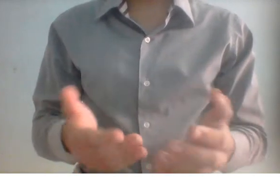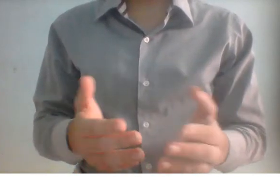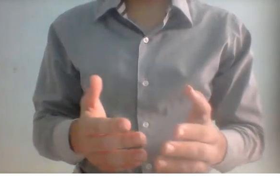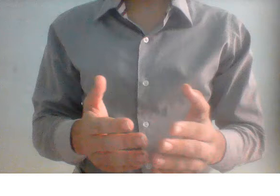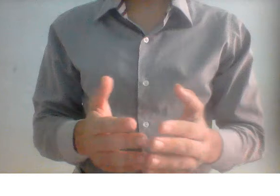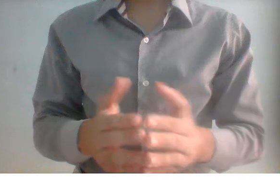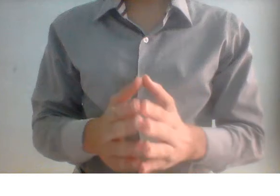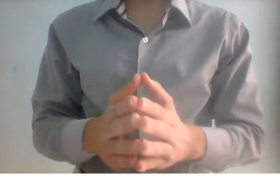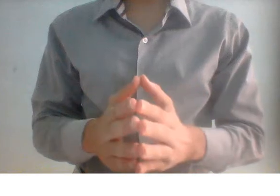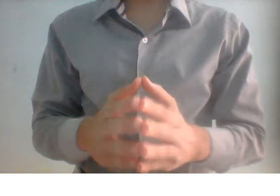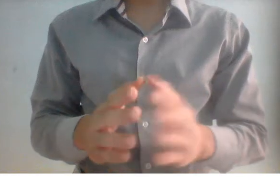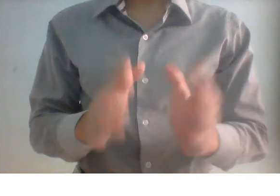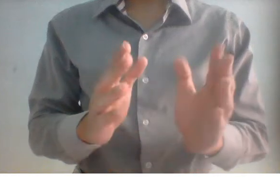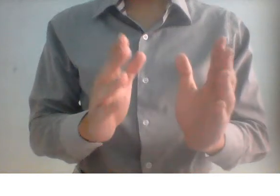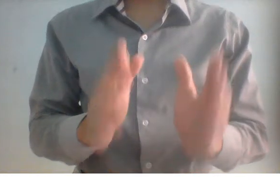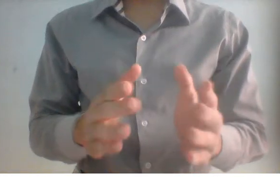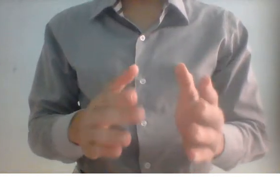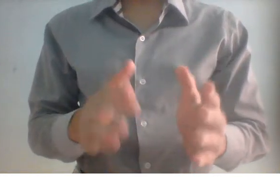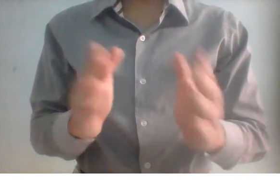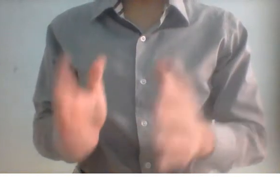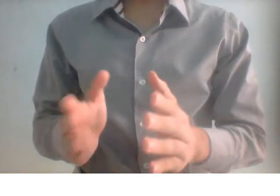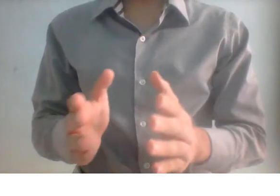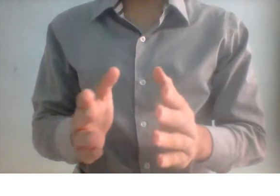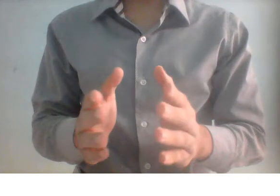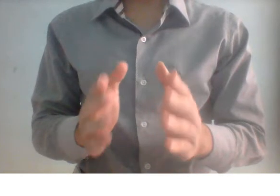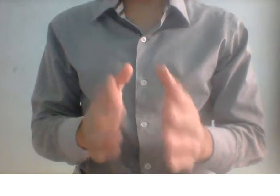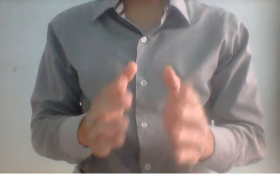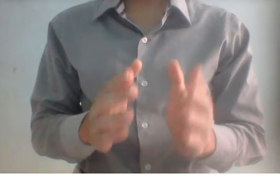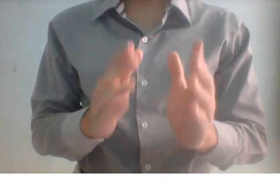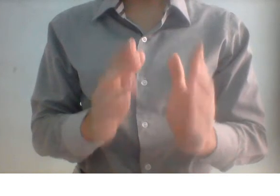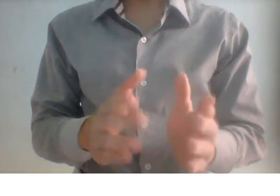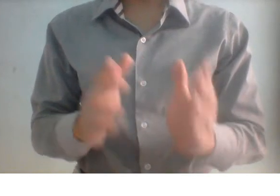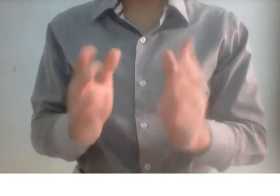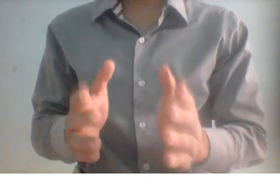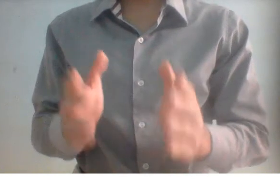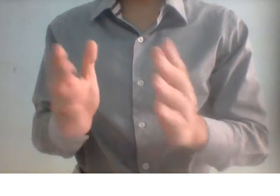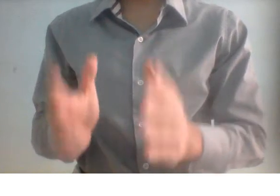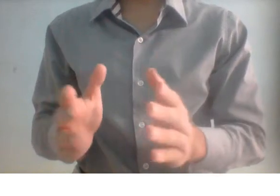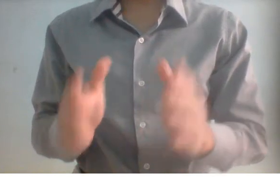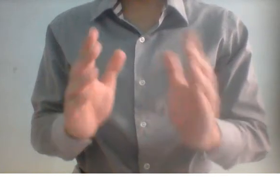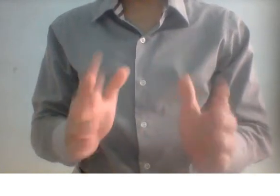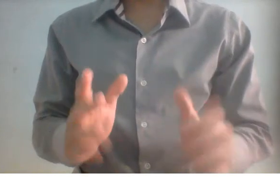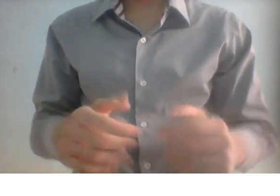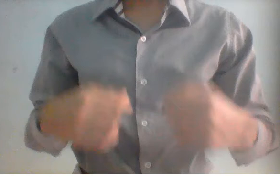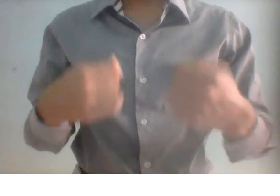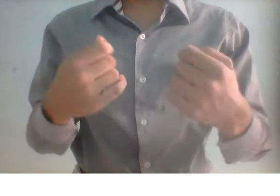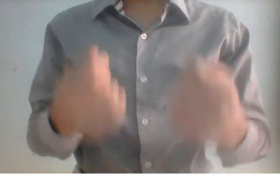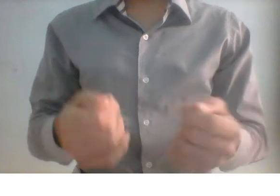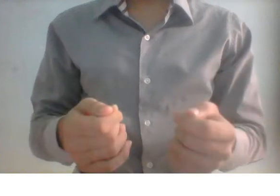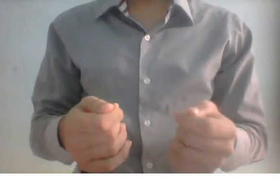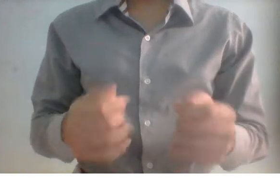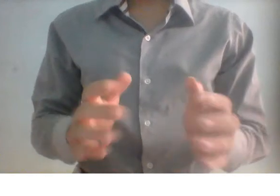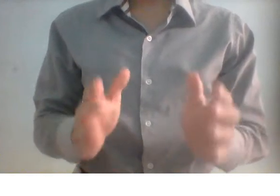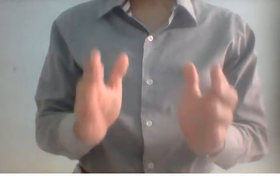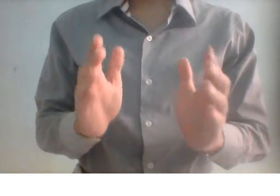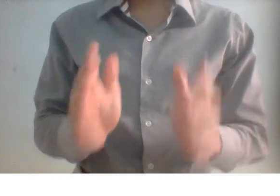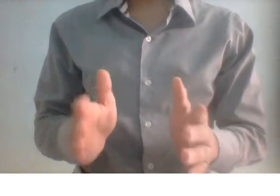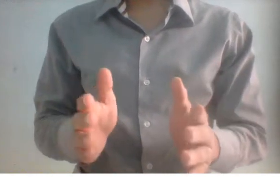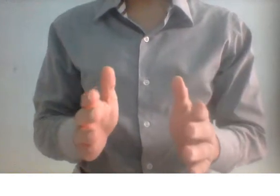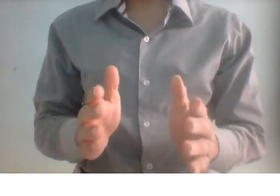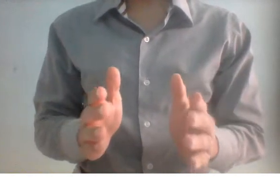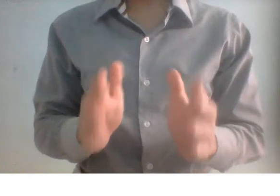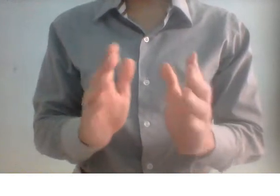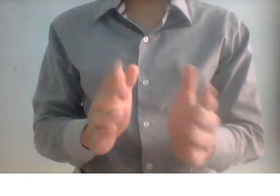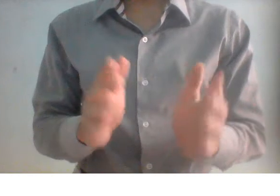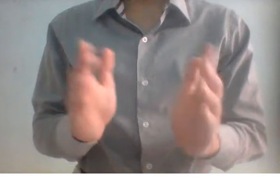suministrar este tipo de elementos, que le ha ocasionado multas al mismo Pemex por 2,000 millones de pesos. Ahora, un dato importante: si se cancela